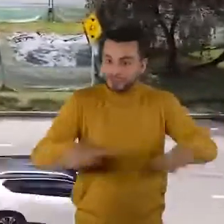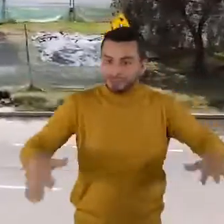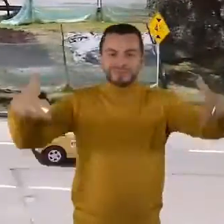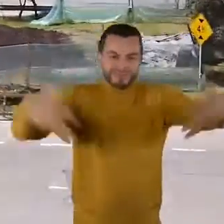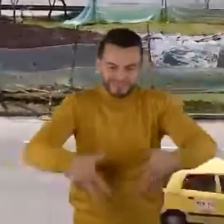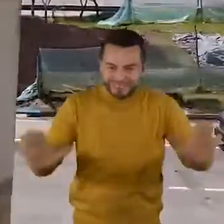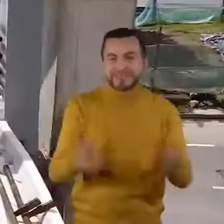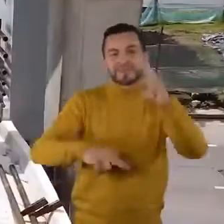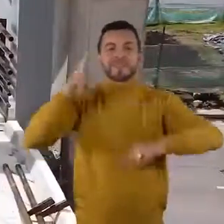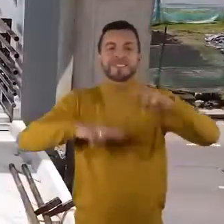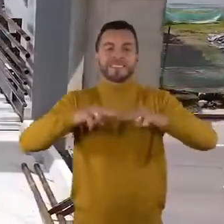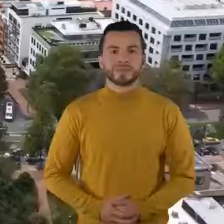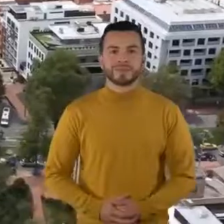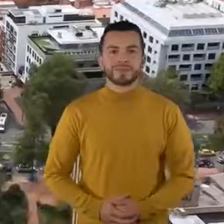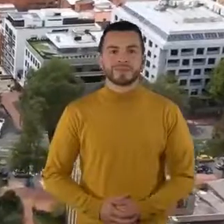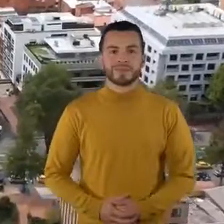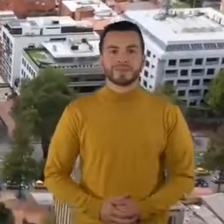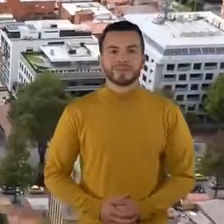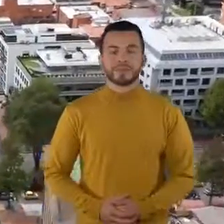en operación